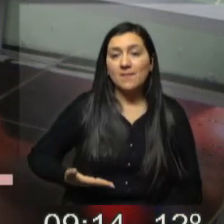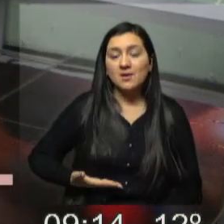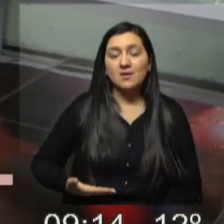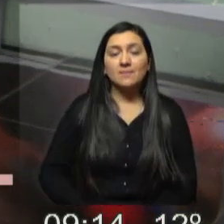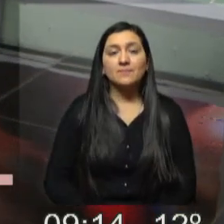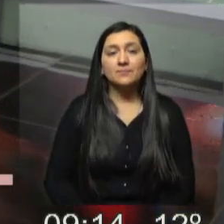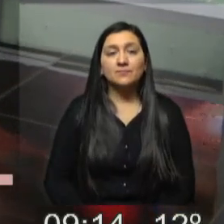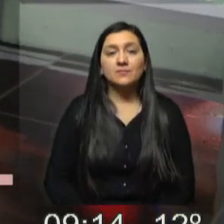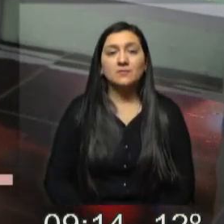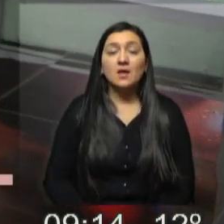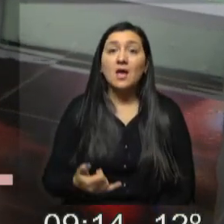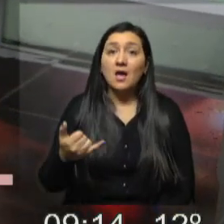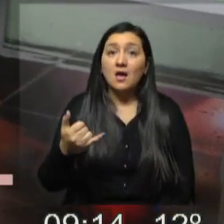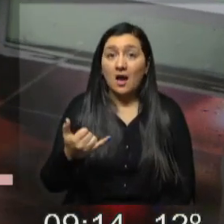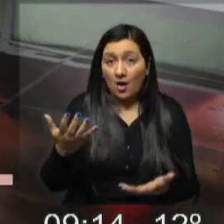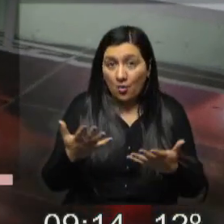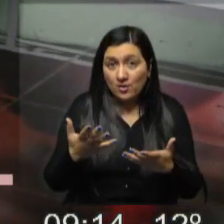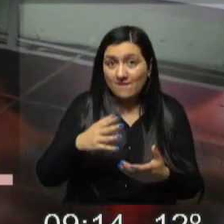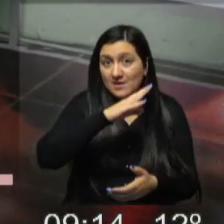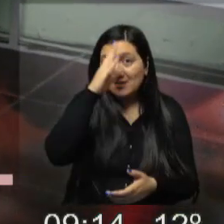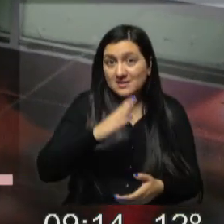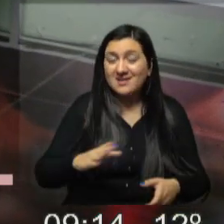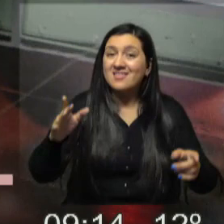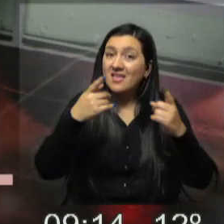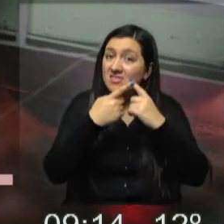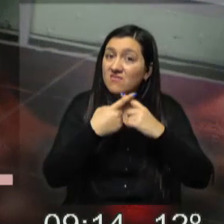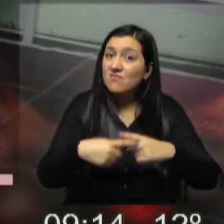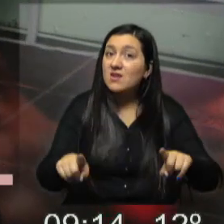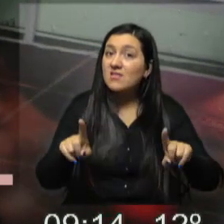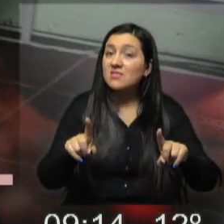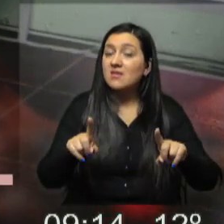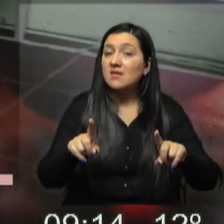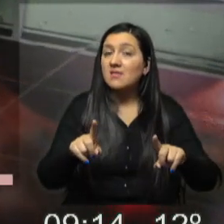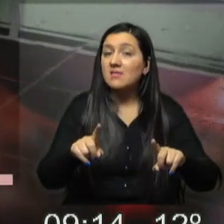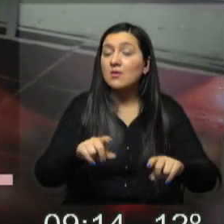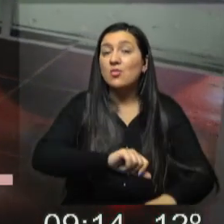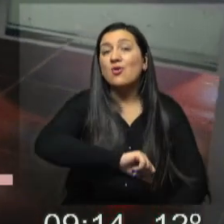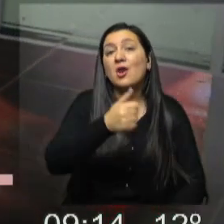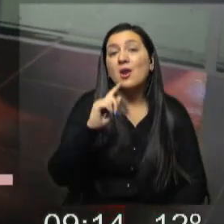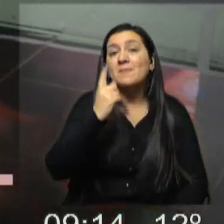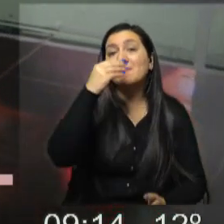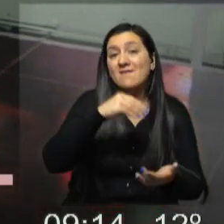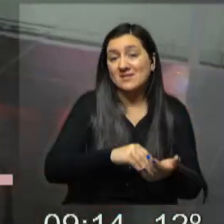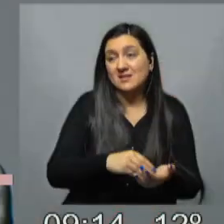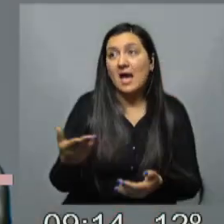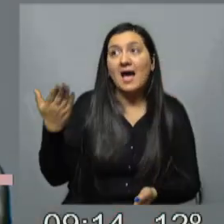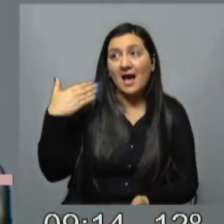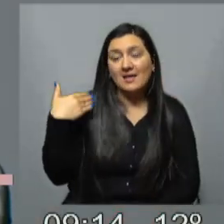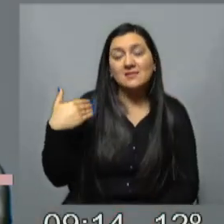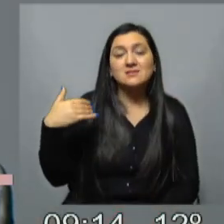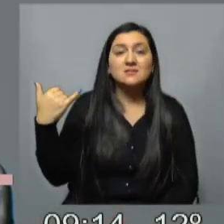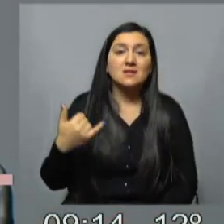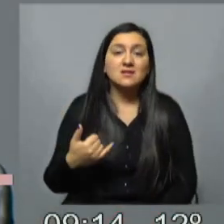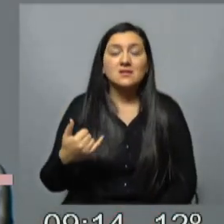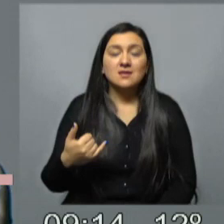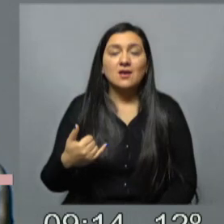digamos, encuentra a Brasil en un escenario bien diferente de lo que fue cuando ganó la primera vez. Es decir, que antes tenía, como dicen, viento de